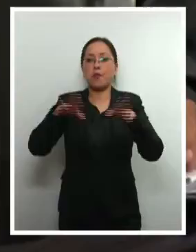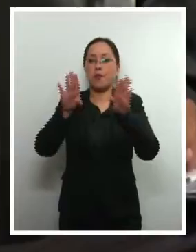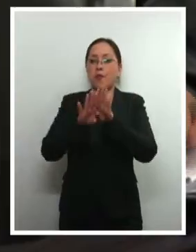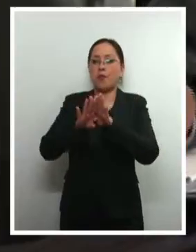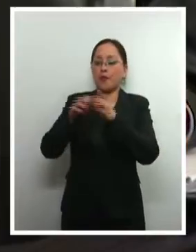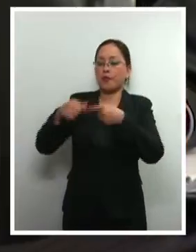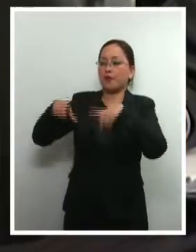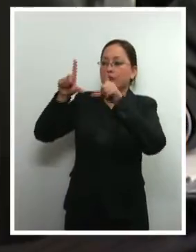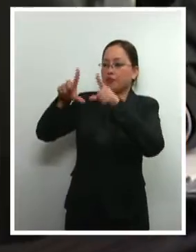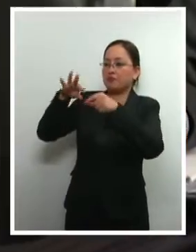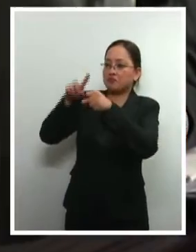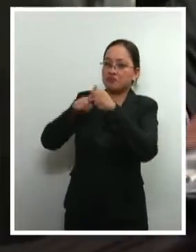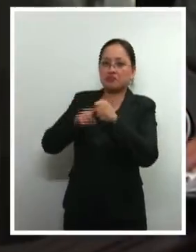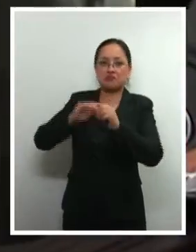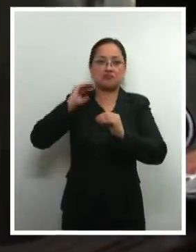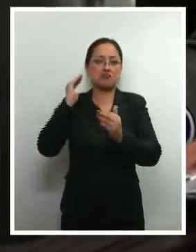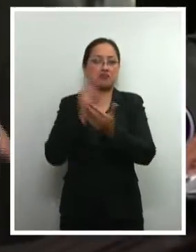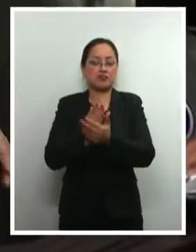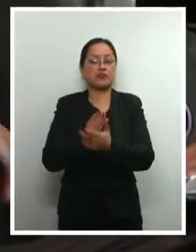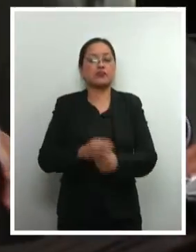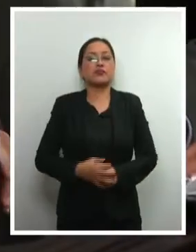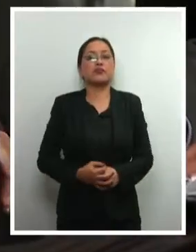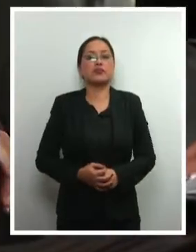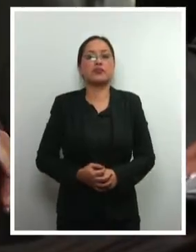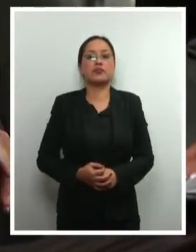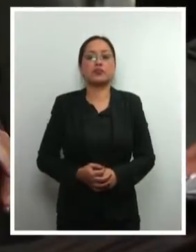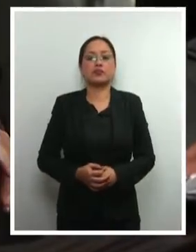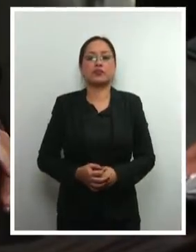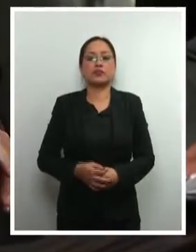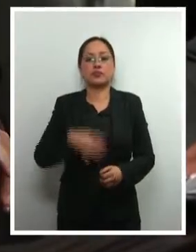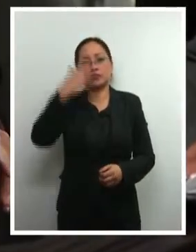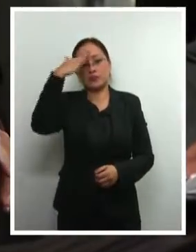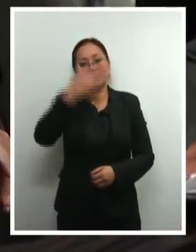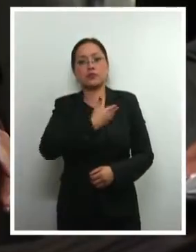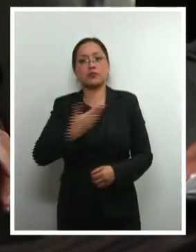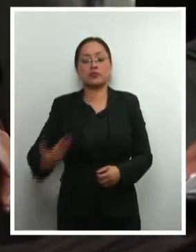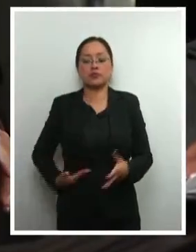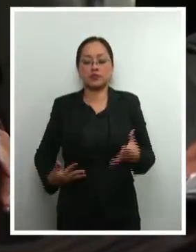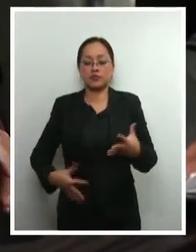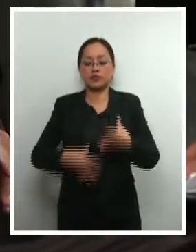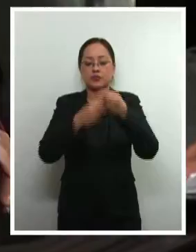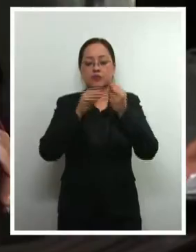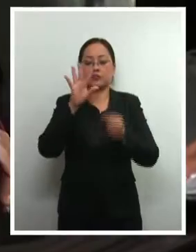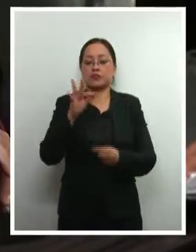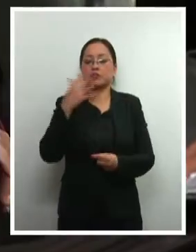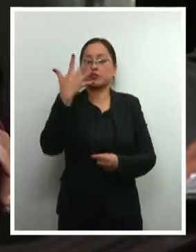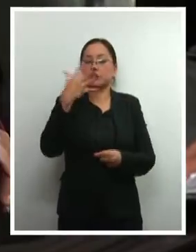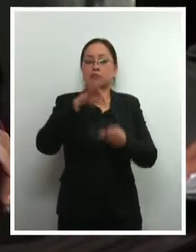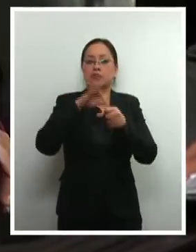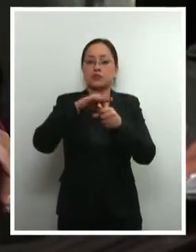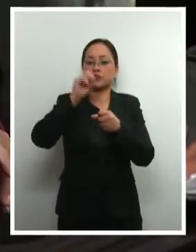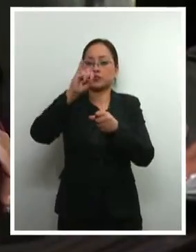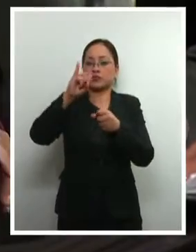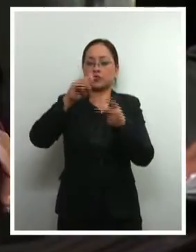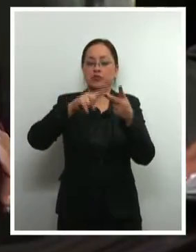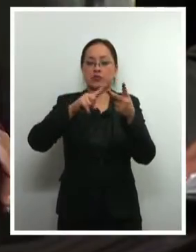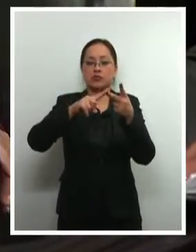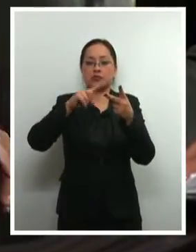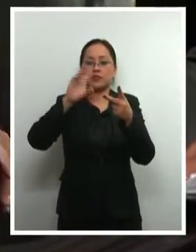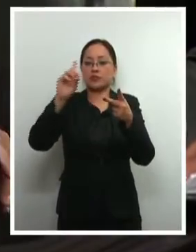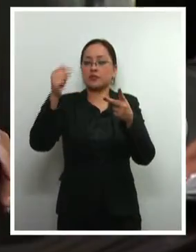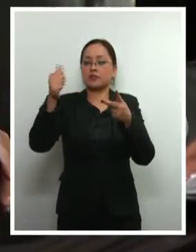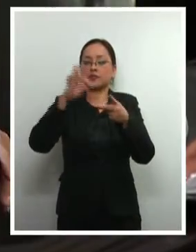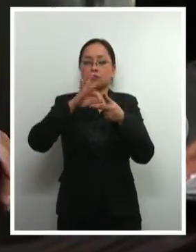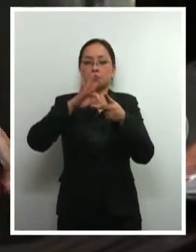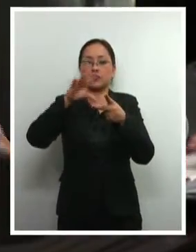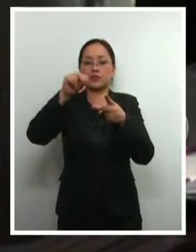Ciérrese el sistema electrónico de votación. Señor presidente, se emitieron 45 votos en pro,